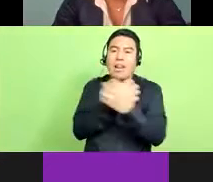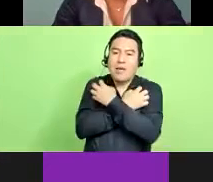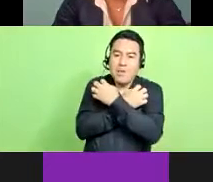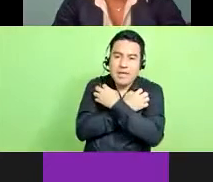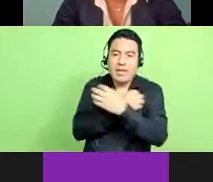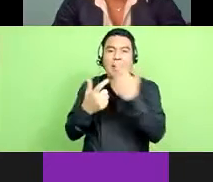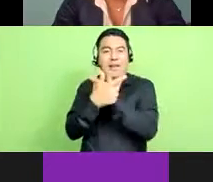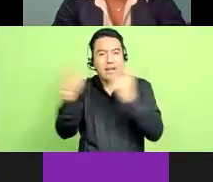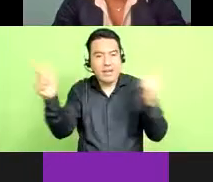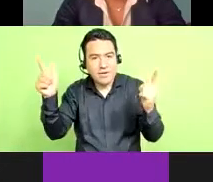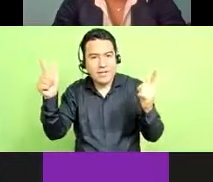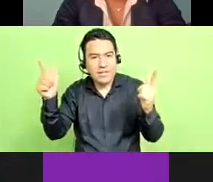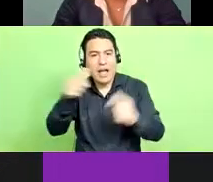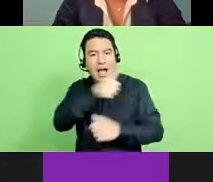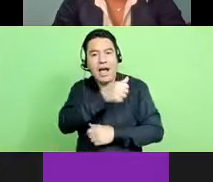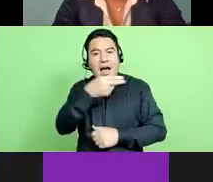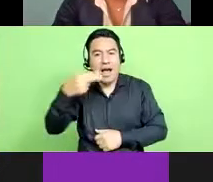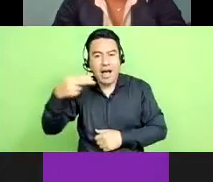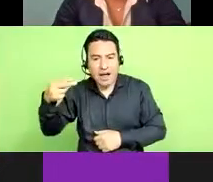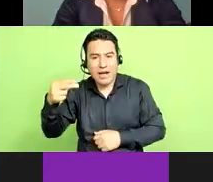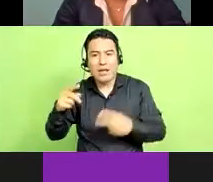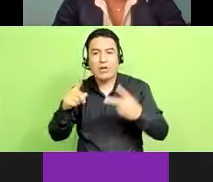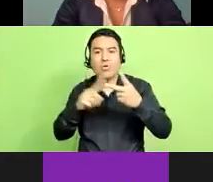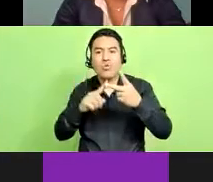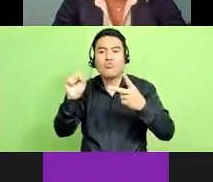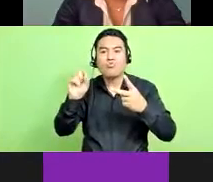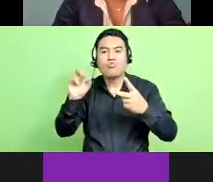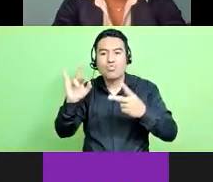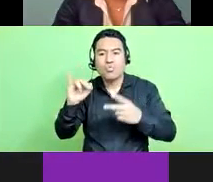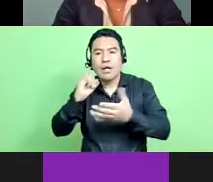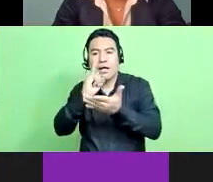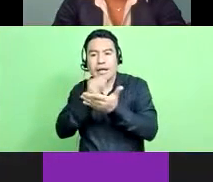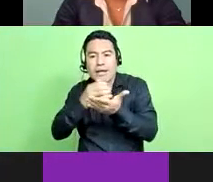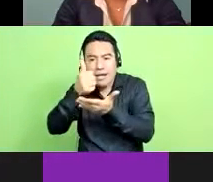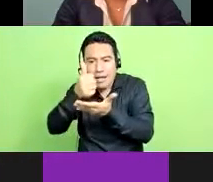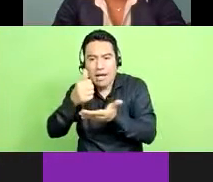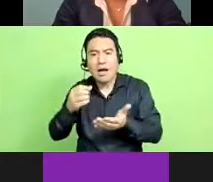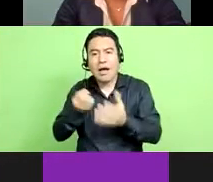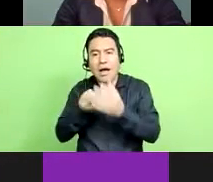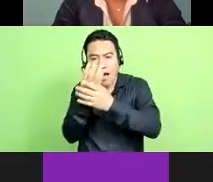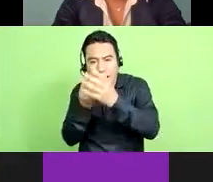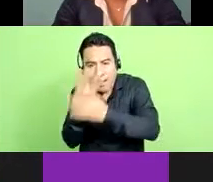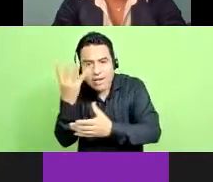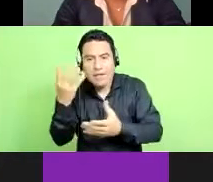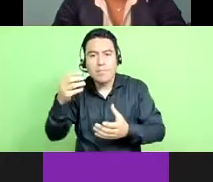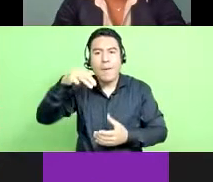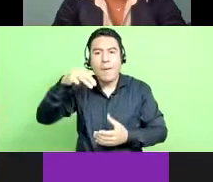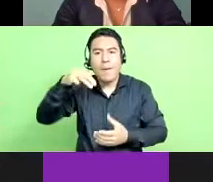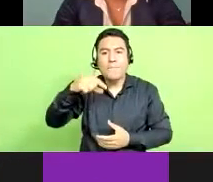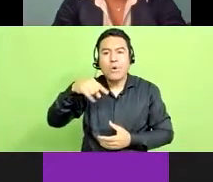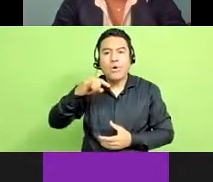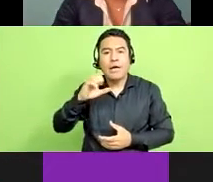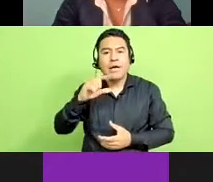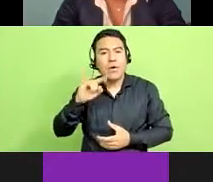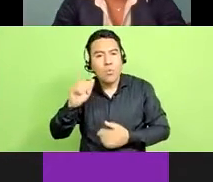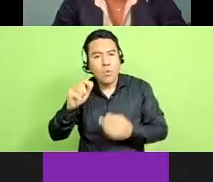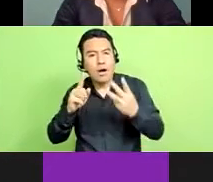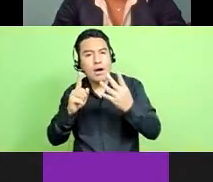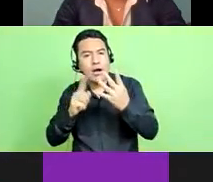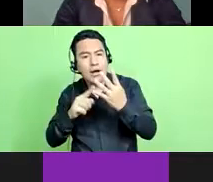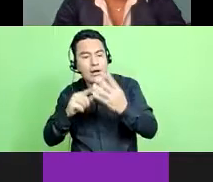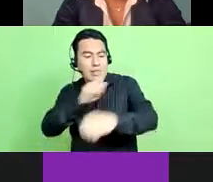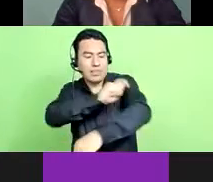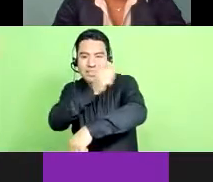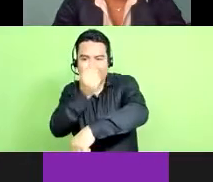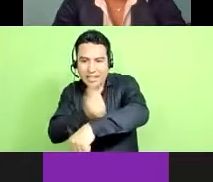región sur costa y carl equipa moquegua y tacna macro región sur sierra cusco puno